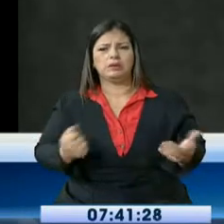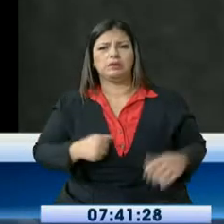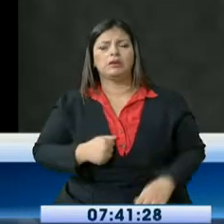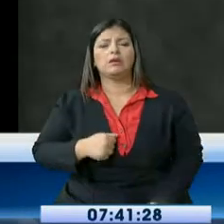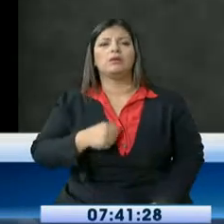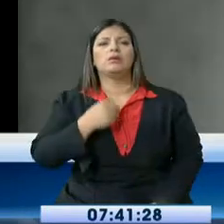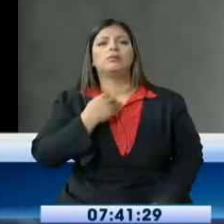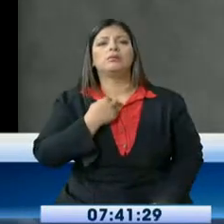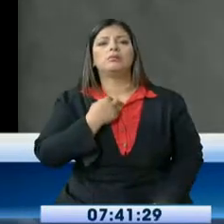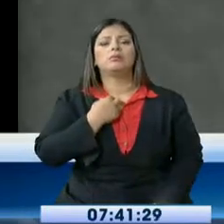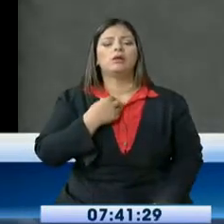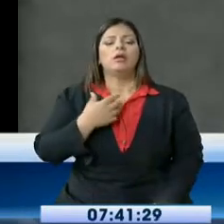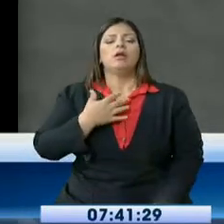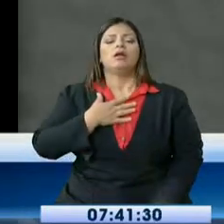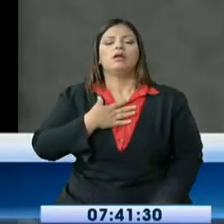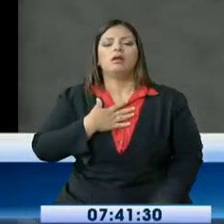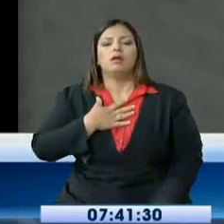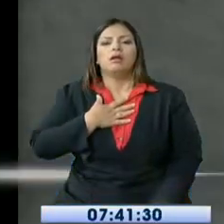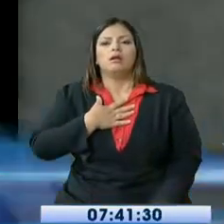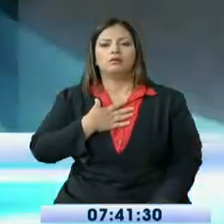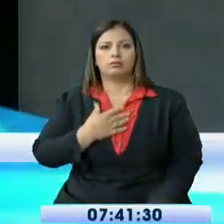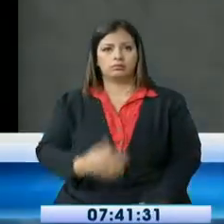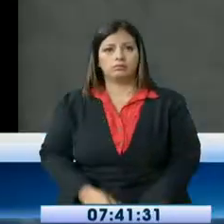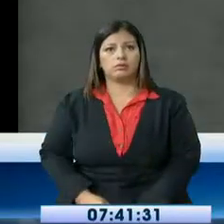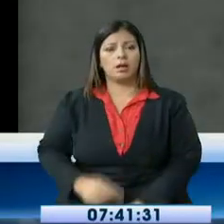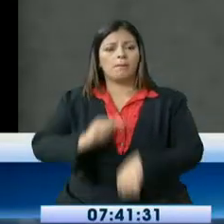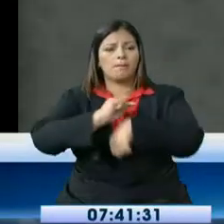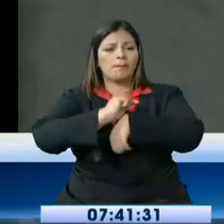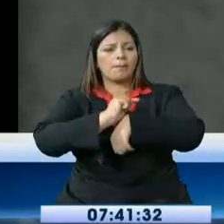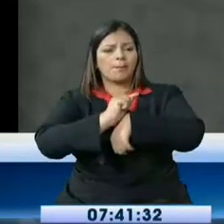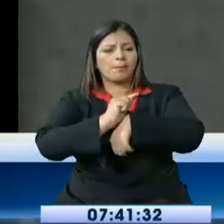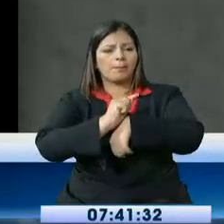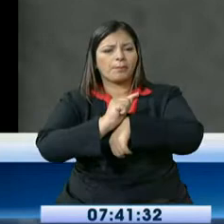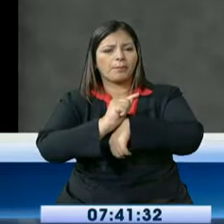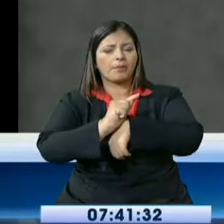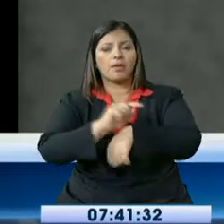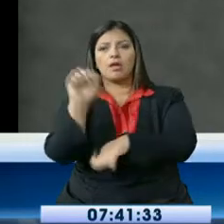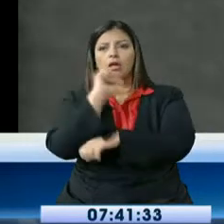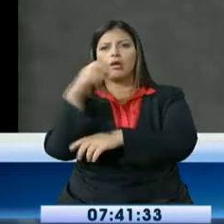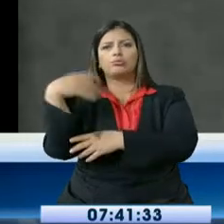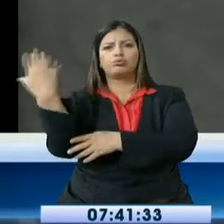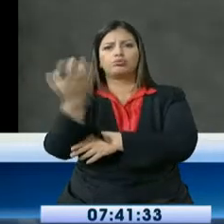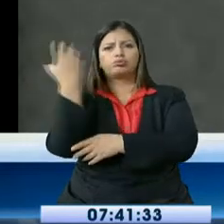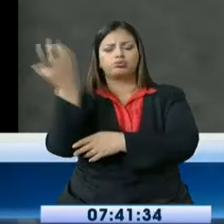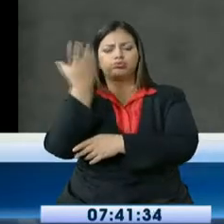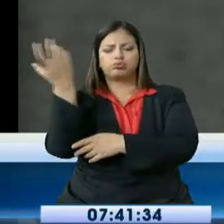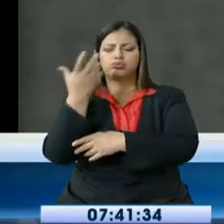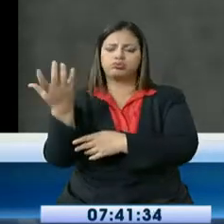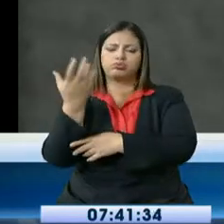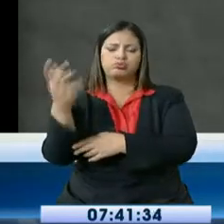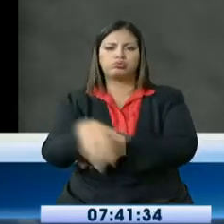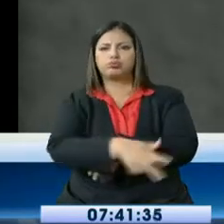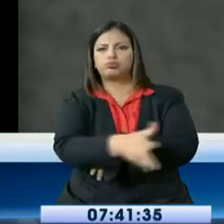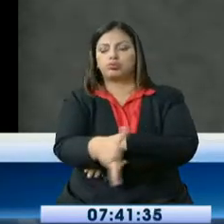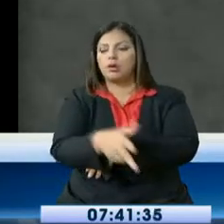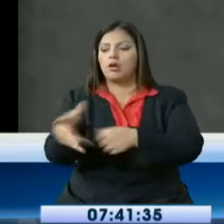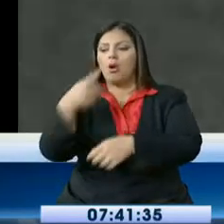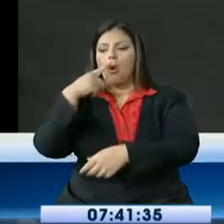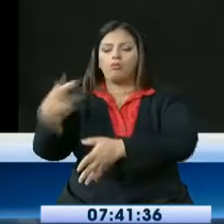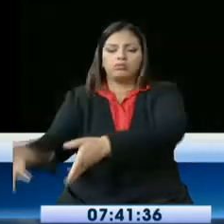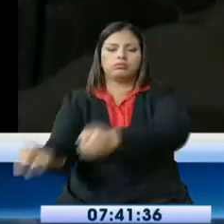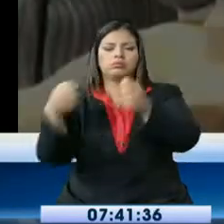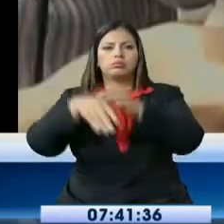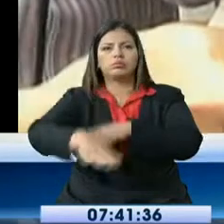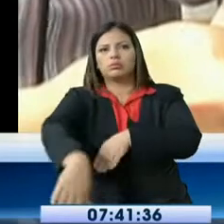me robaron. Minutos más tarde arribó una ambulancia en la cual fue trasladado hasta una casa de salud, pero lamentablemente